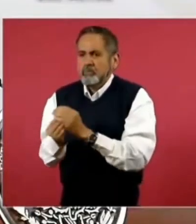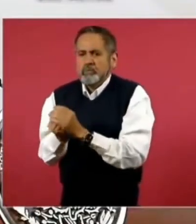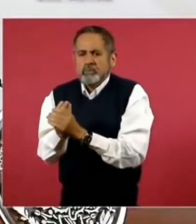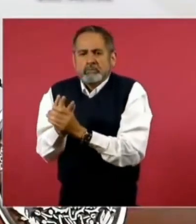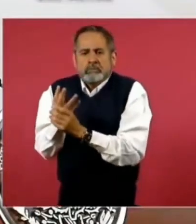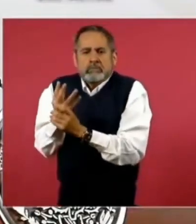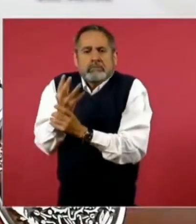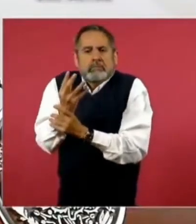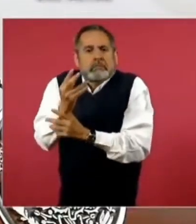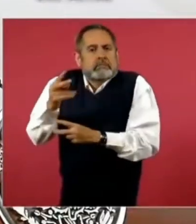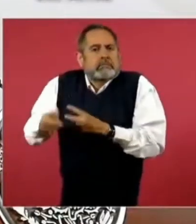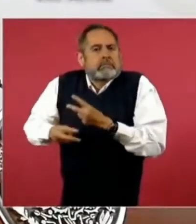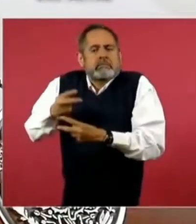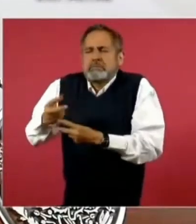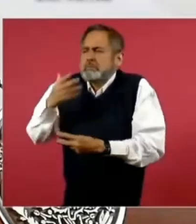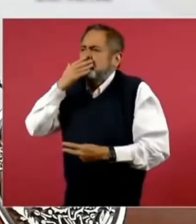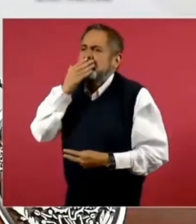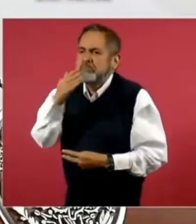La corrupción